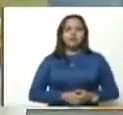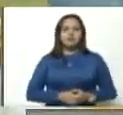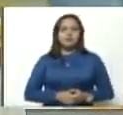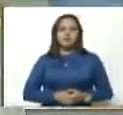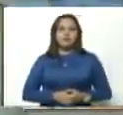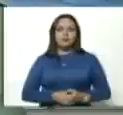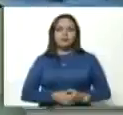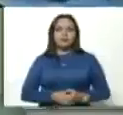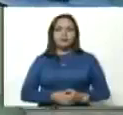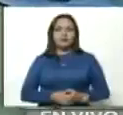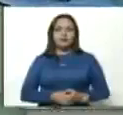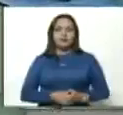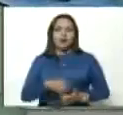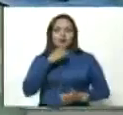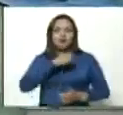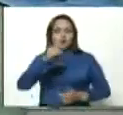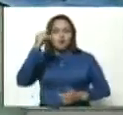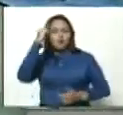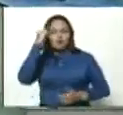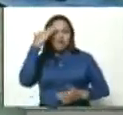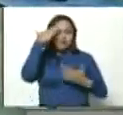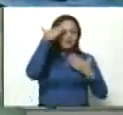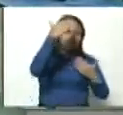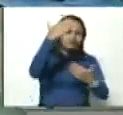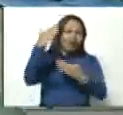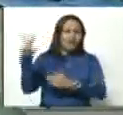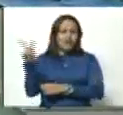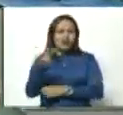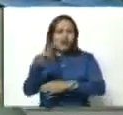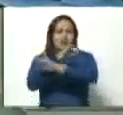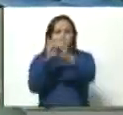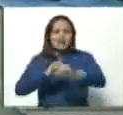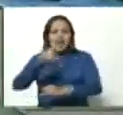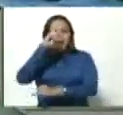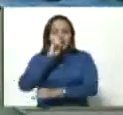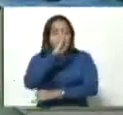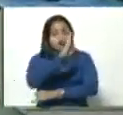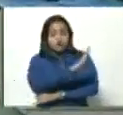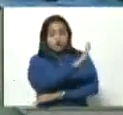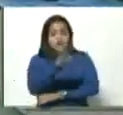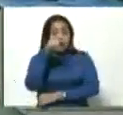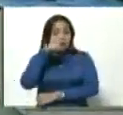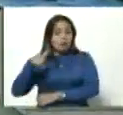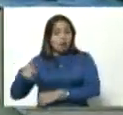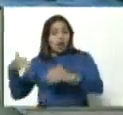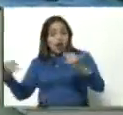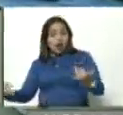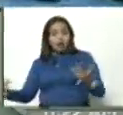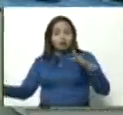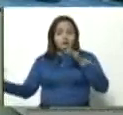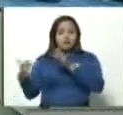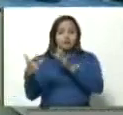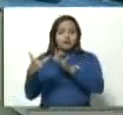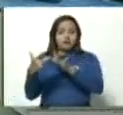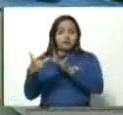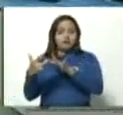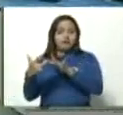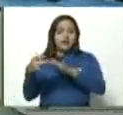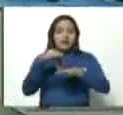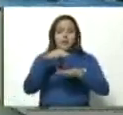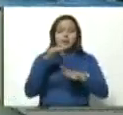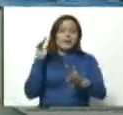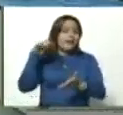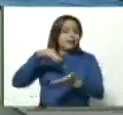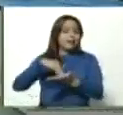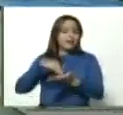Buenos días, saludos para toda Venezuela, feliz año, bendiciones para todo nuestro pueblo. Nos encontramos en el estado Miranda, en